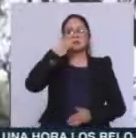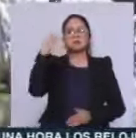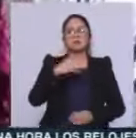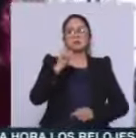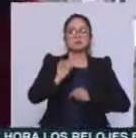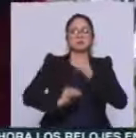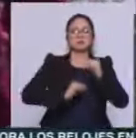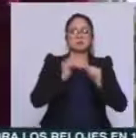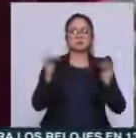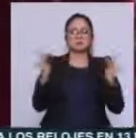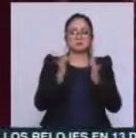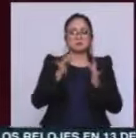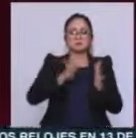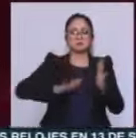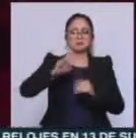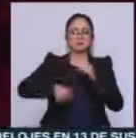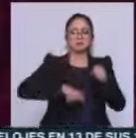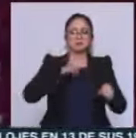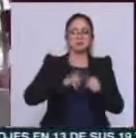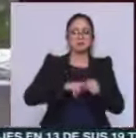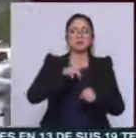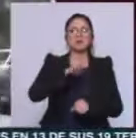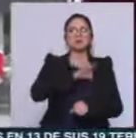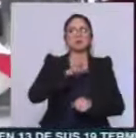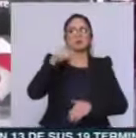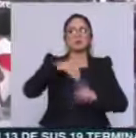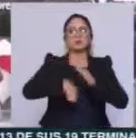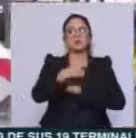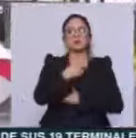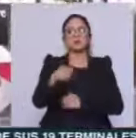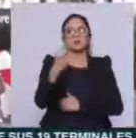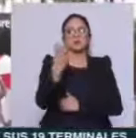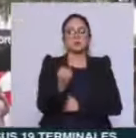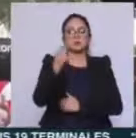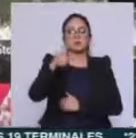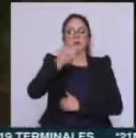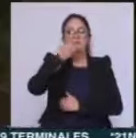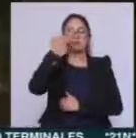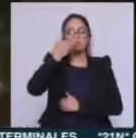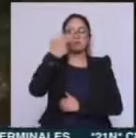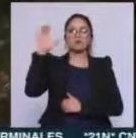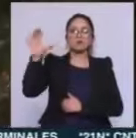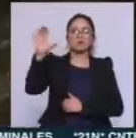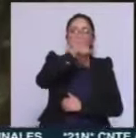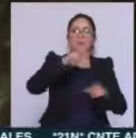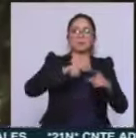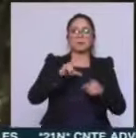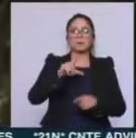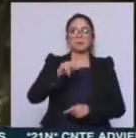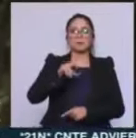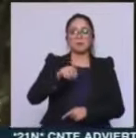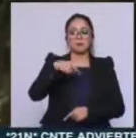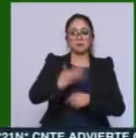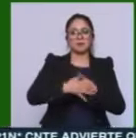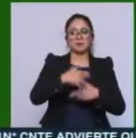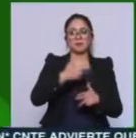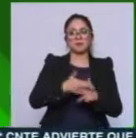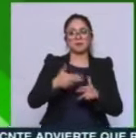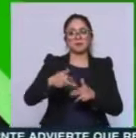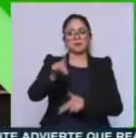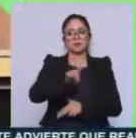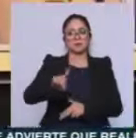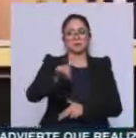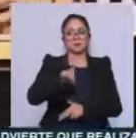para promover la conexión con la naturaleza. Disfruta de las 109 obras florales que estarán en el Parque Lincoln hasta este domingo.